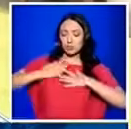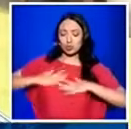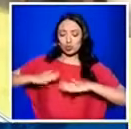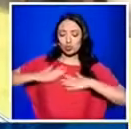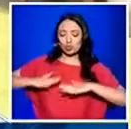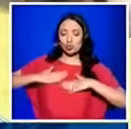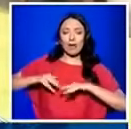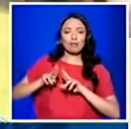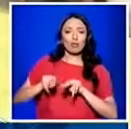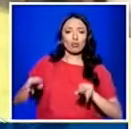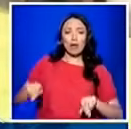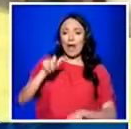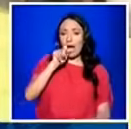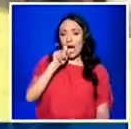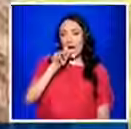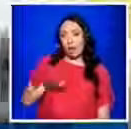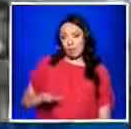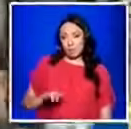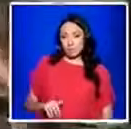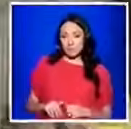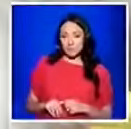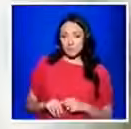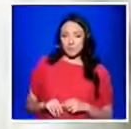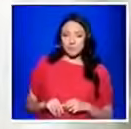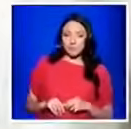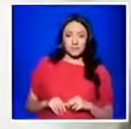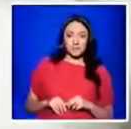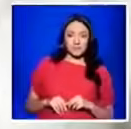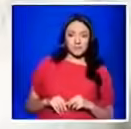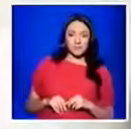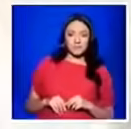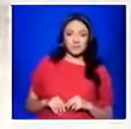con esta agua natural que tenemos aquí en la propiedad.